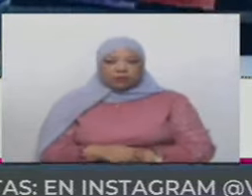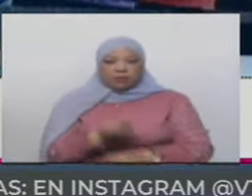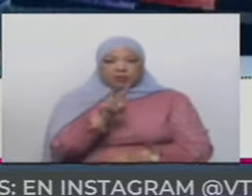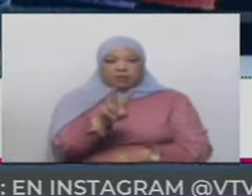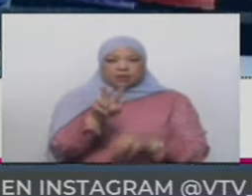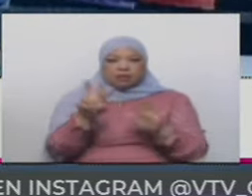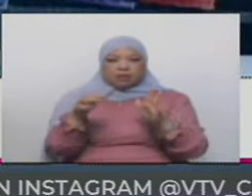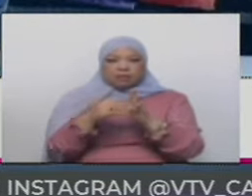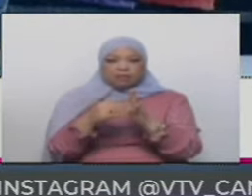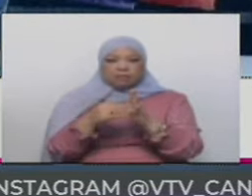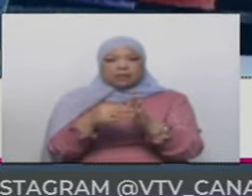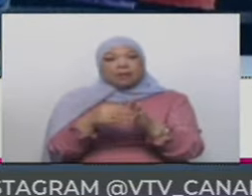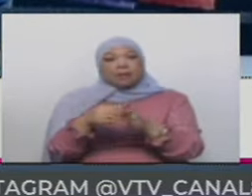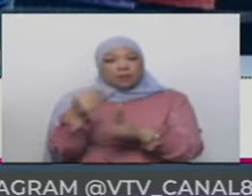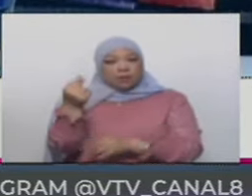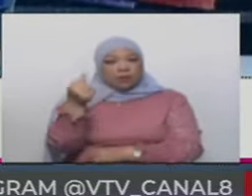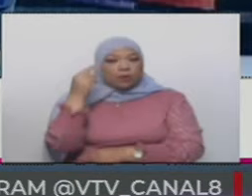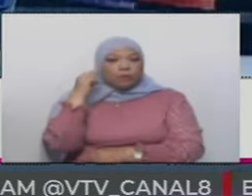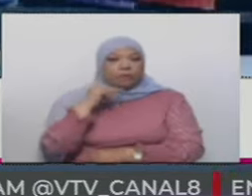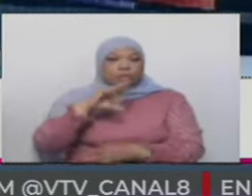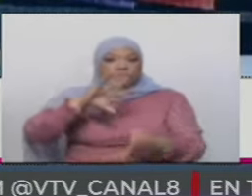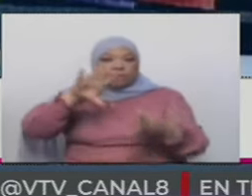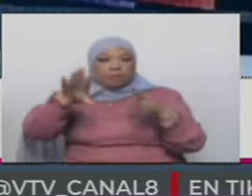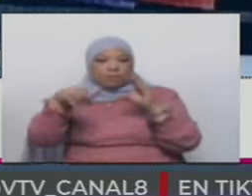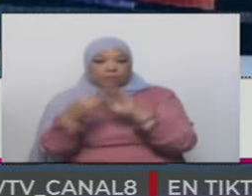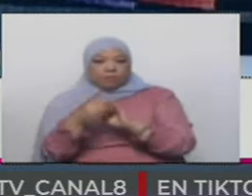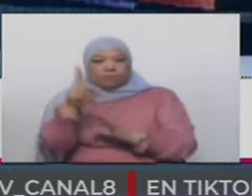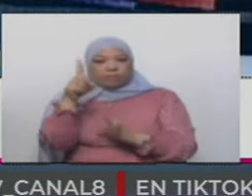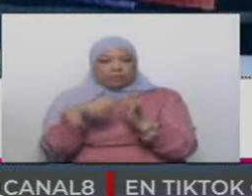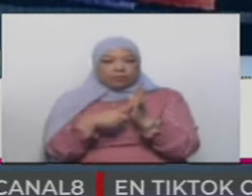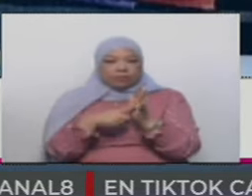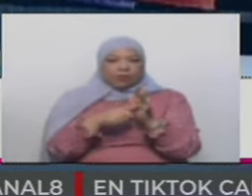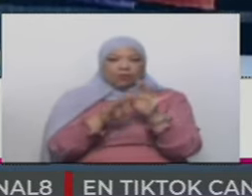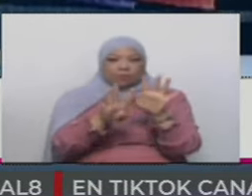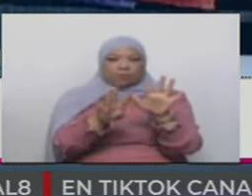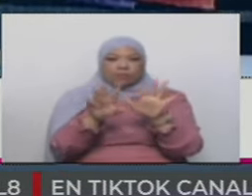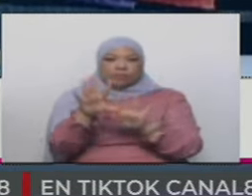27 mil bolívares al cambio del año por allá, 90 y pico.